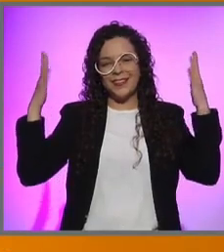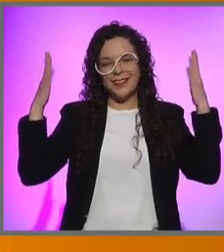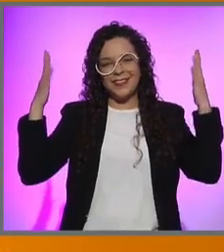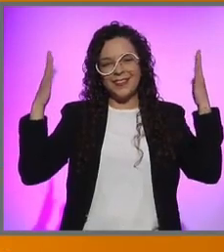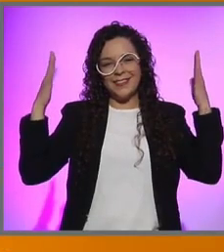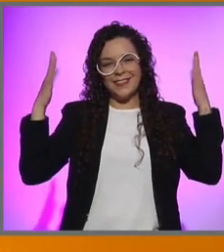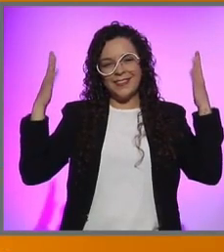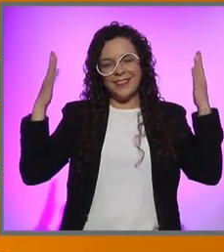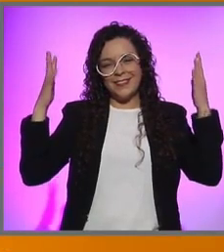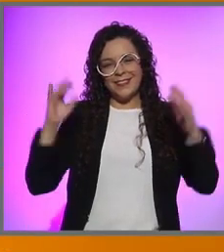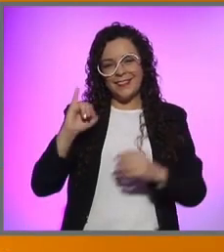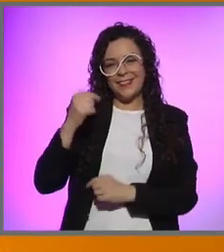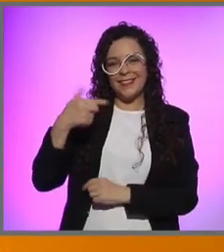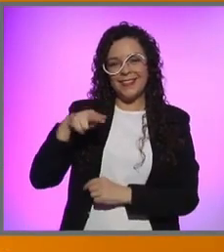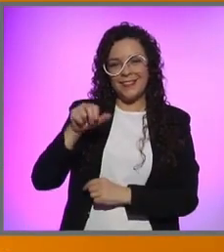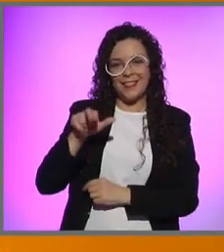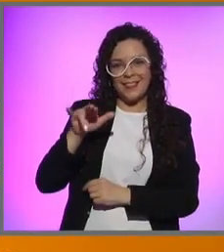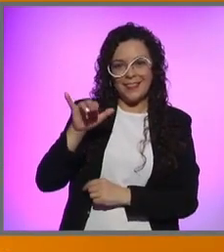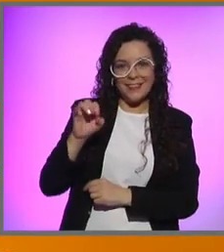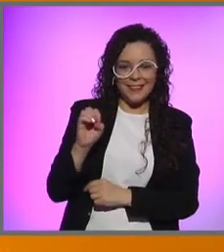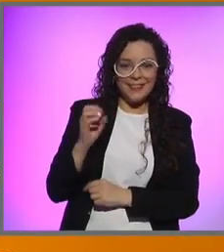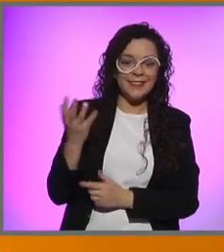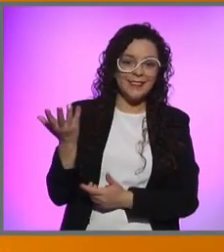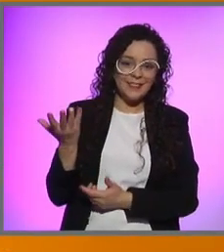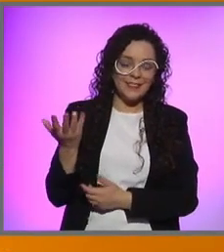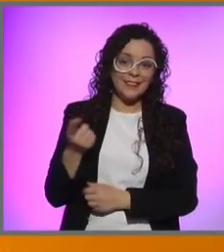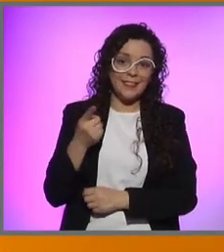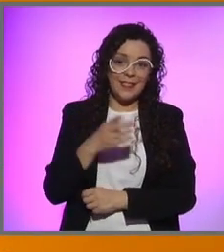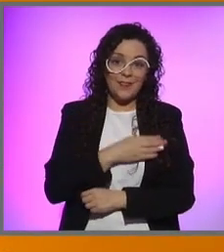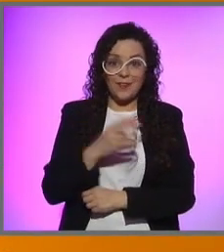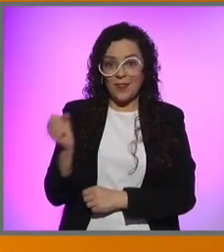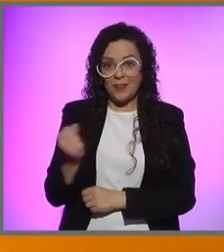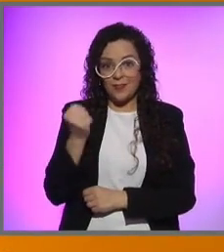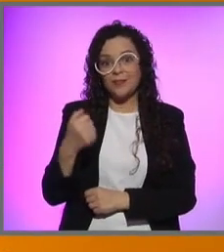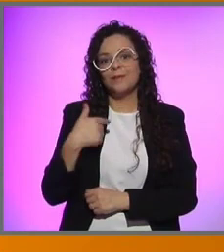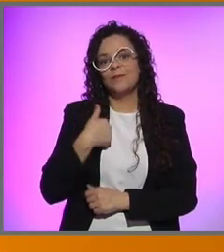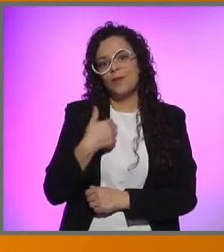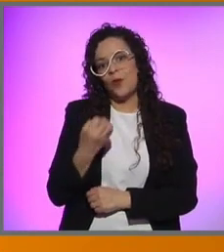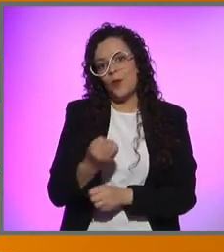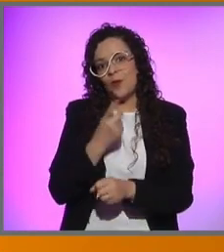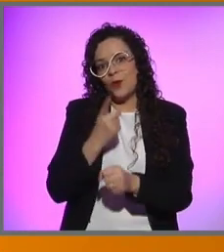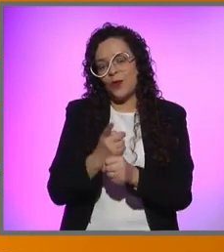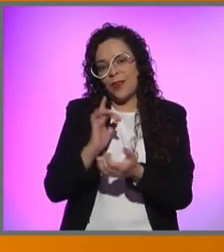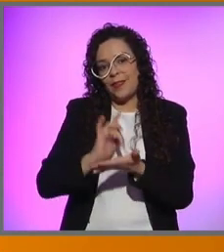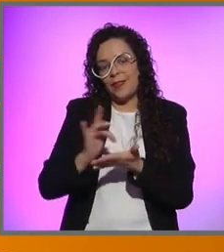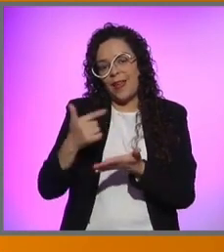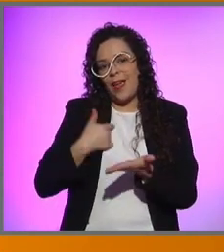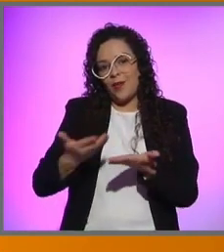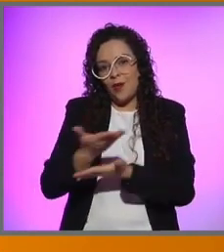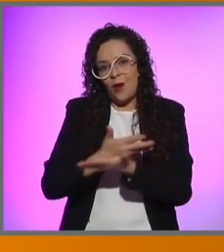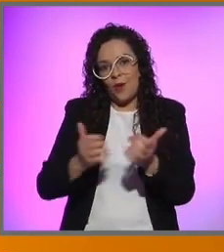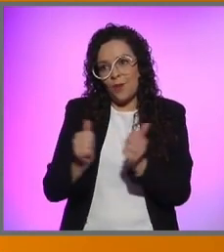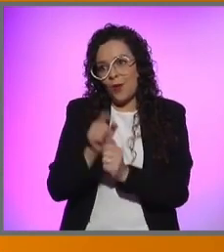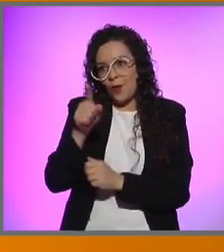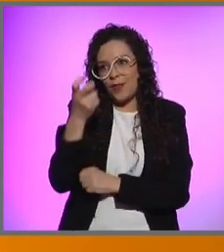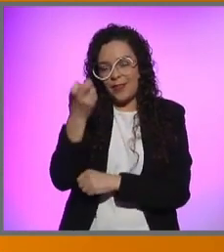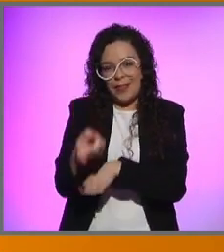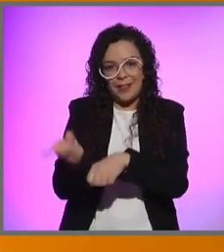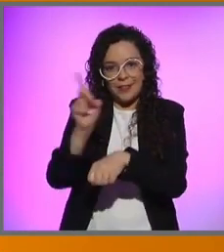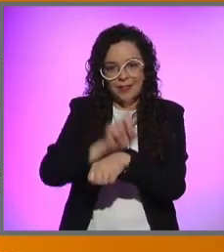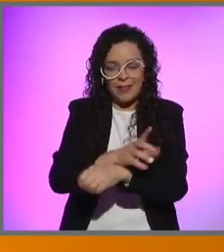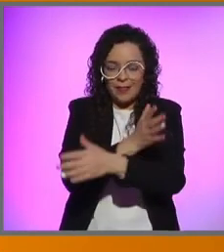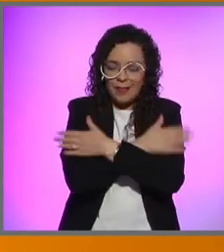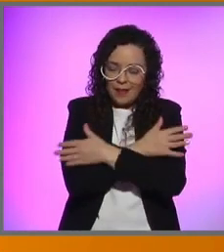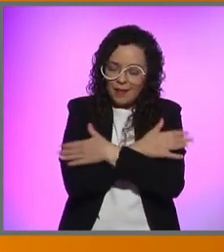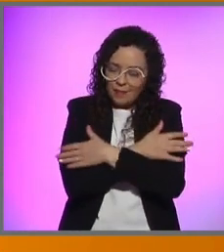Muchísimo, Ignasi, querido, enhorabuena y qué honor haber podido compartir ese día contigo, Miriam. Abrazos enormes, enormes. Y a